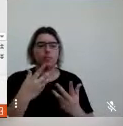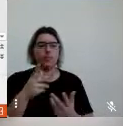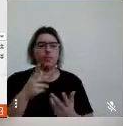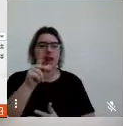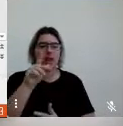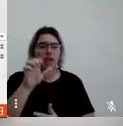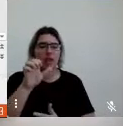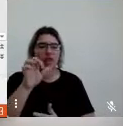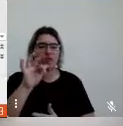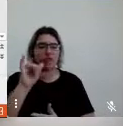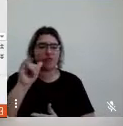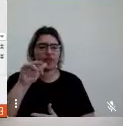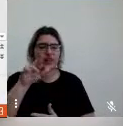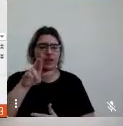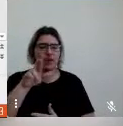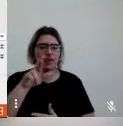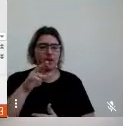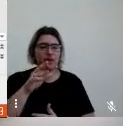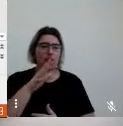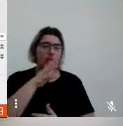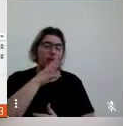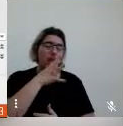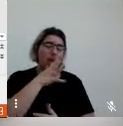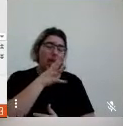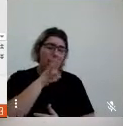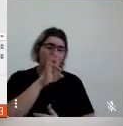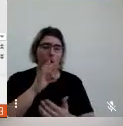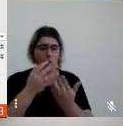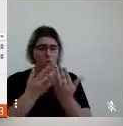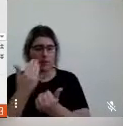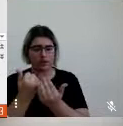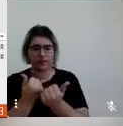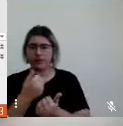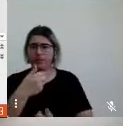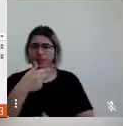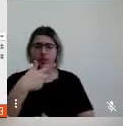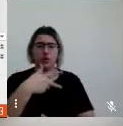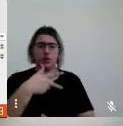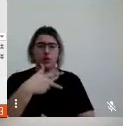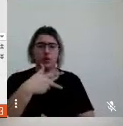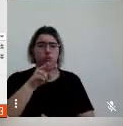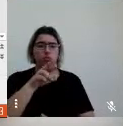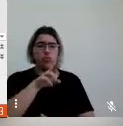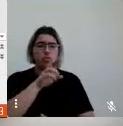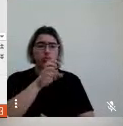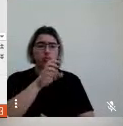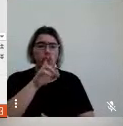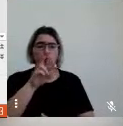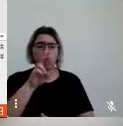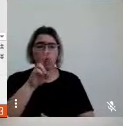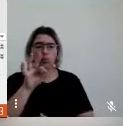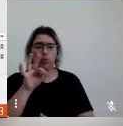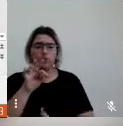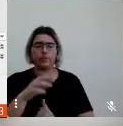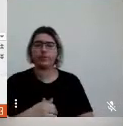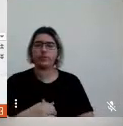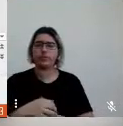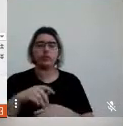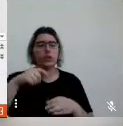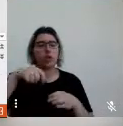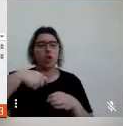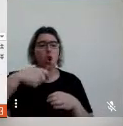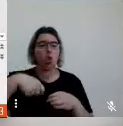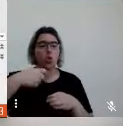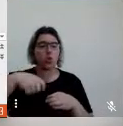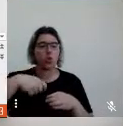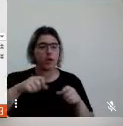de agua o de leche. El chucrut, que es col fermentada. El yogur natural.